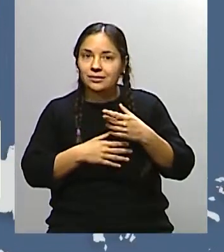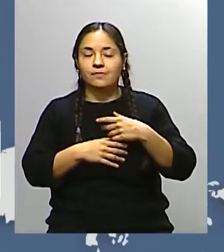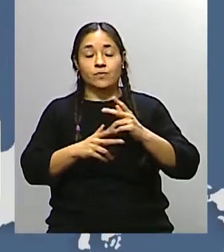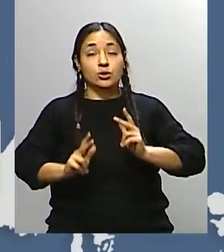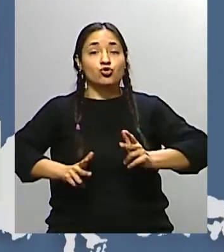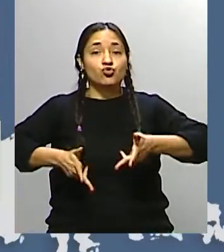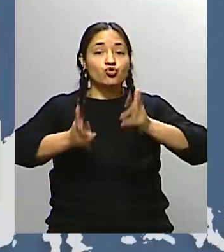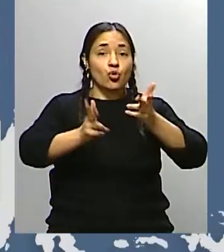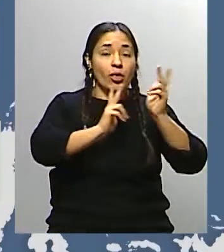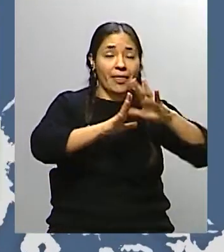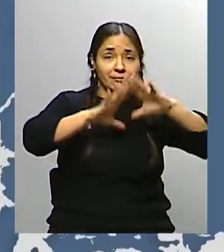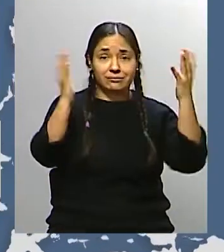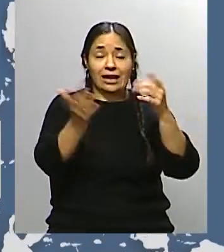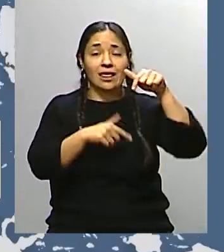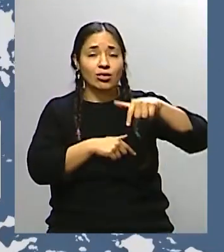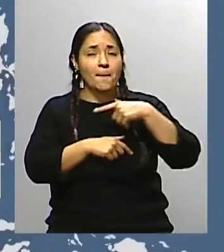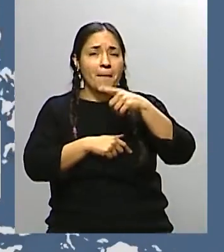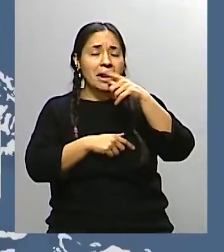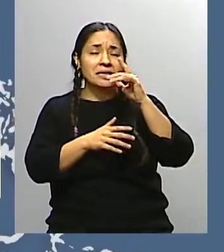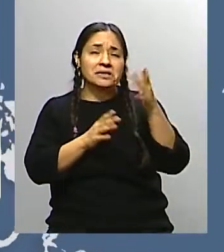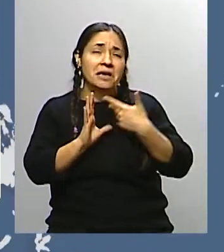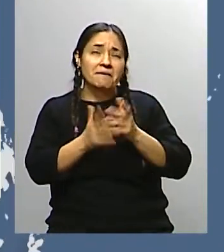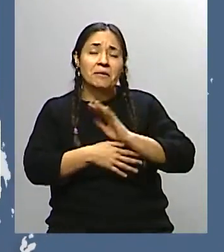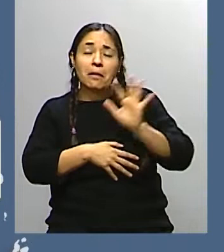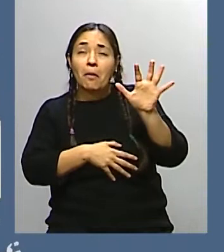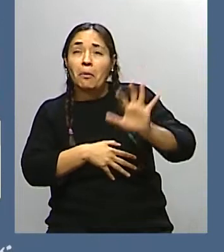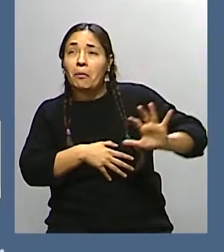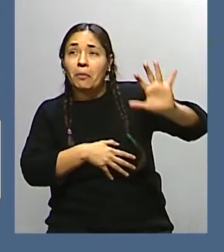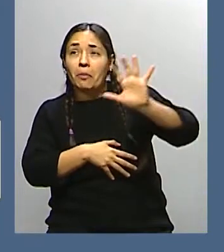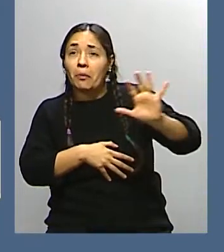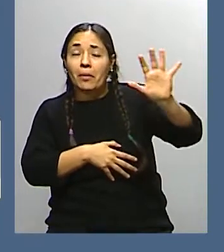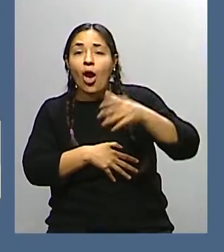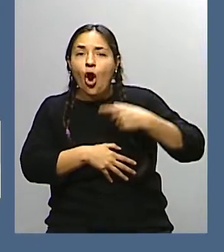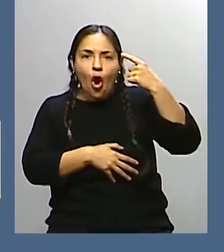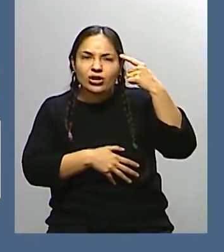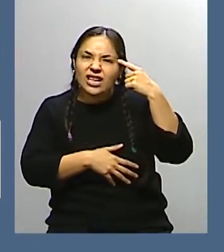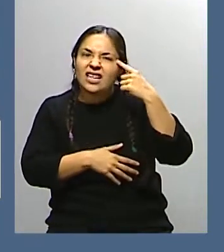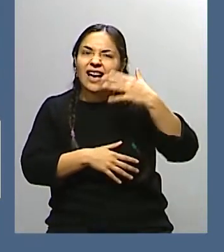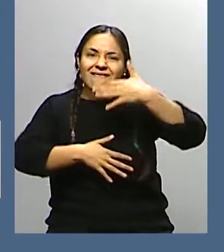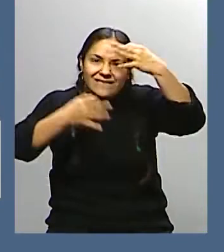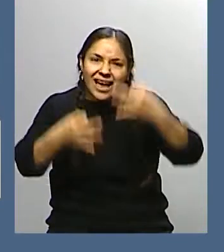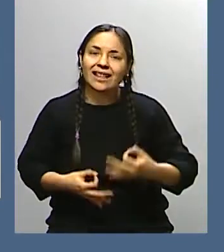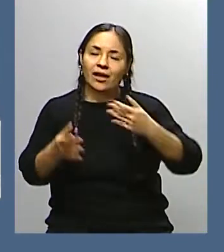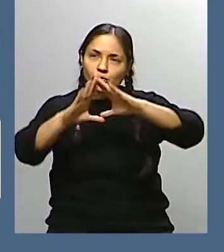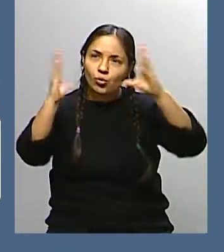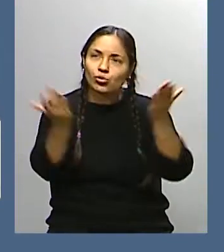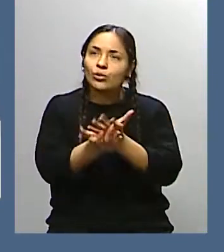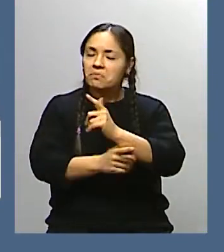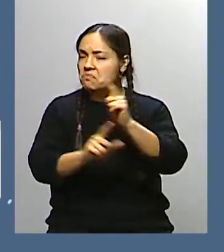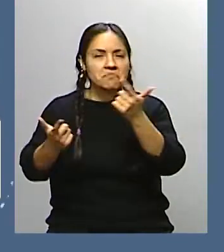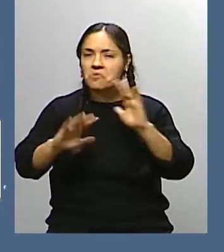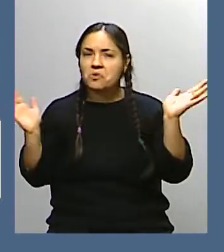en una burbuja donde realmente no tenemos una conciencia holística y global de todo lo que